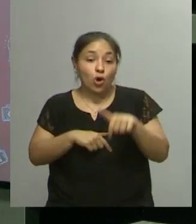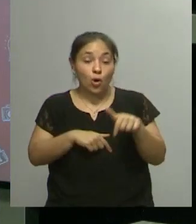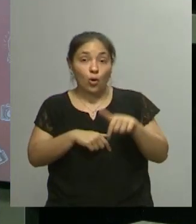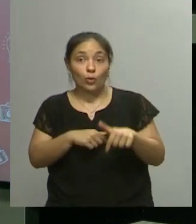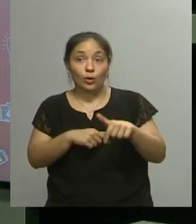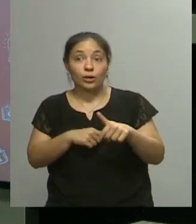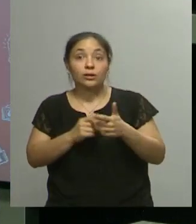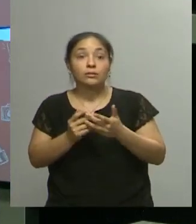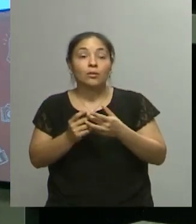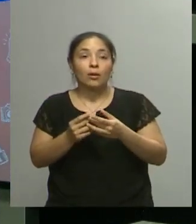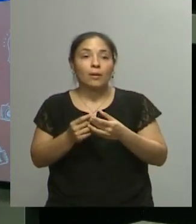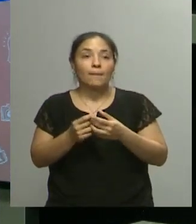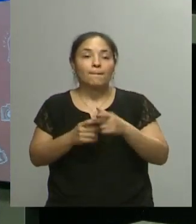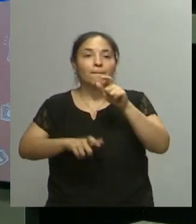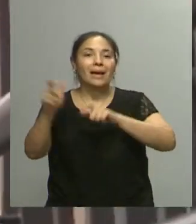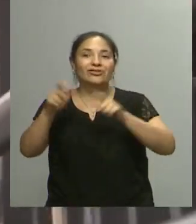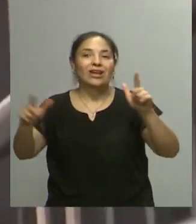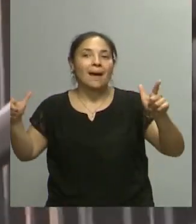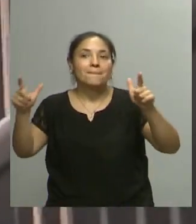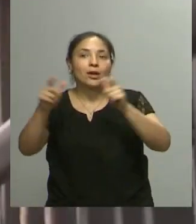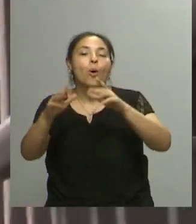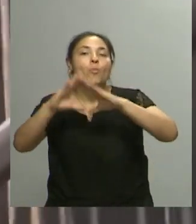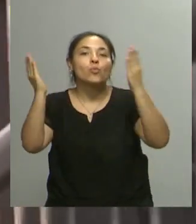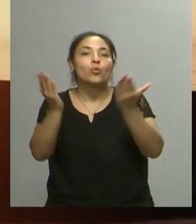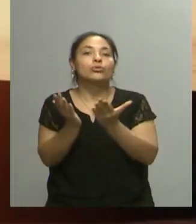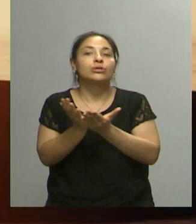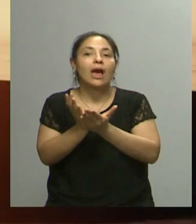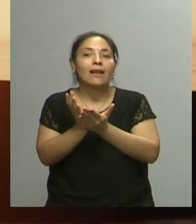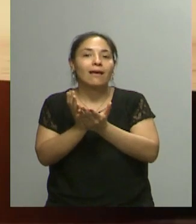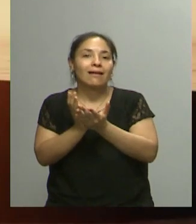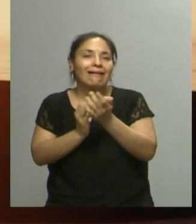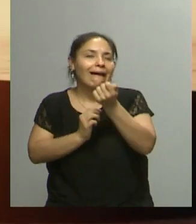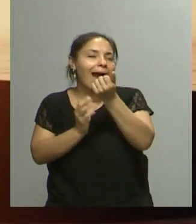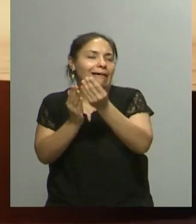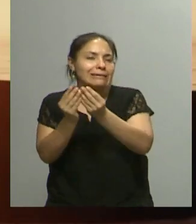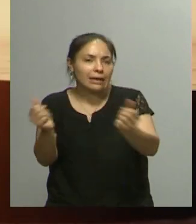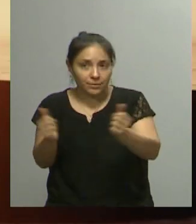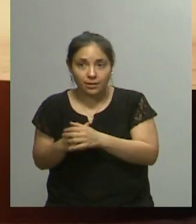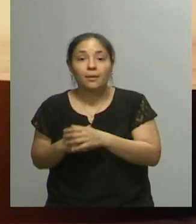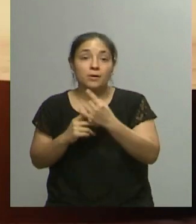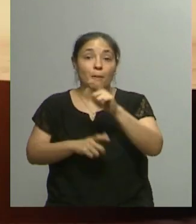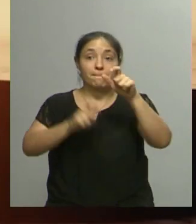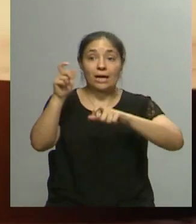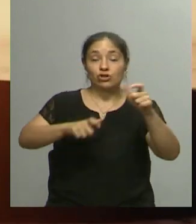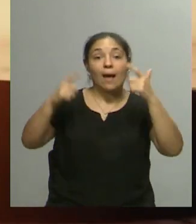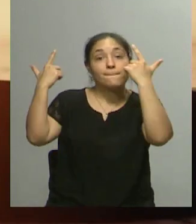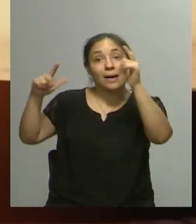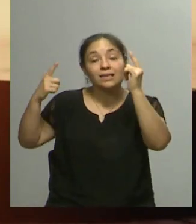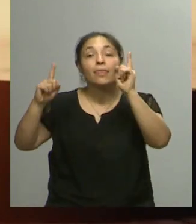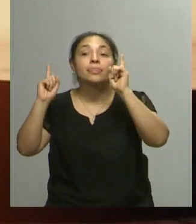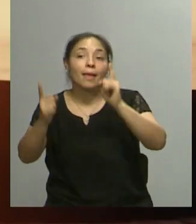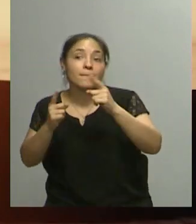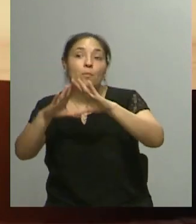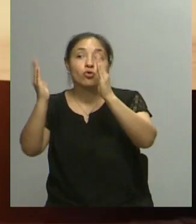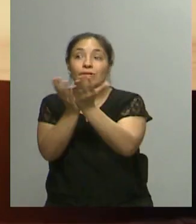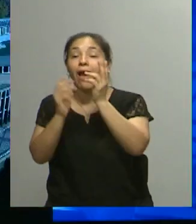menos gente ahora, ¿no? Porque estamos en la etapa final del Mundial, pero estaba todo centrado en lo que era el que iba a pasear y a ver el Mundial. Exacto. Y nada más.